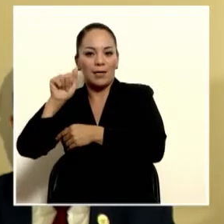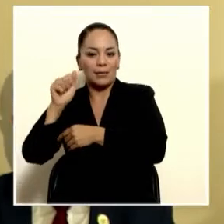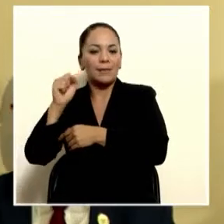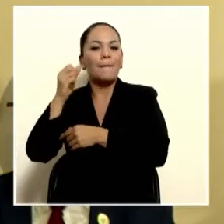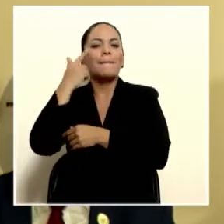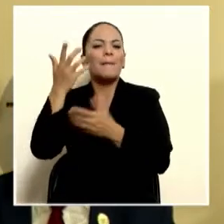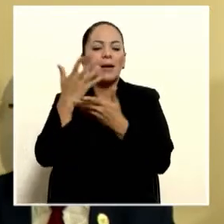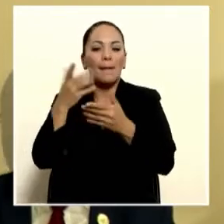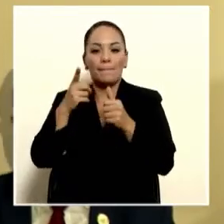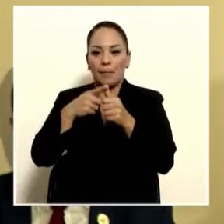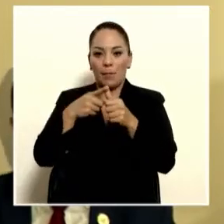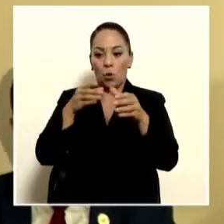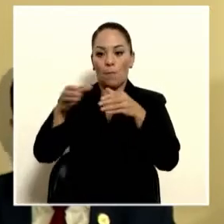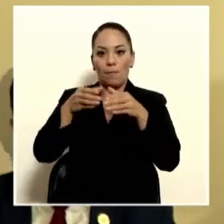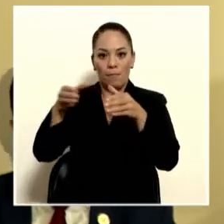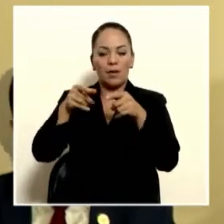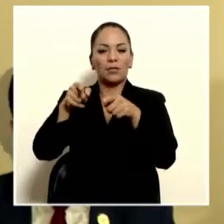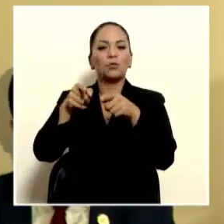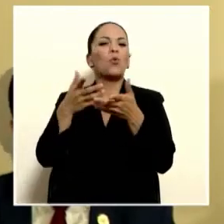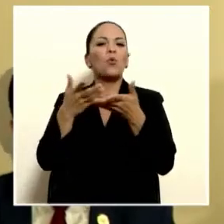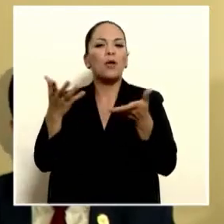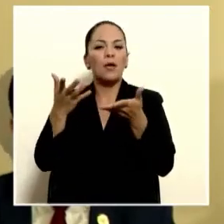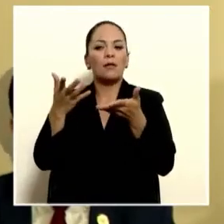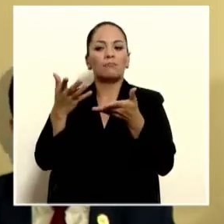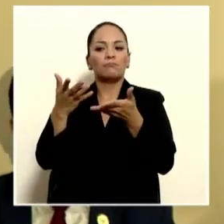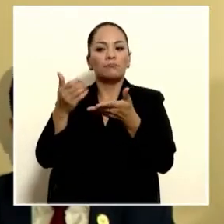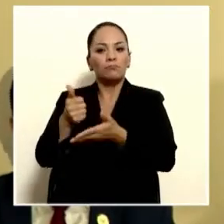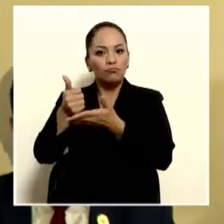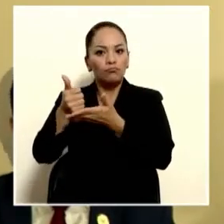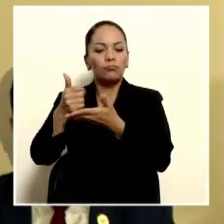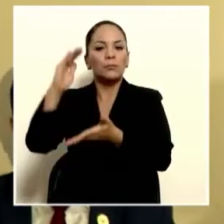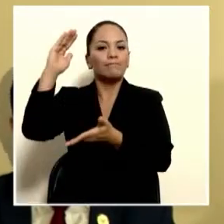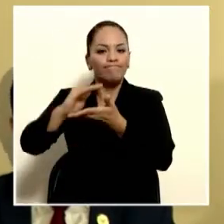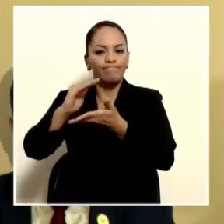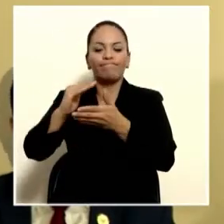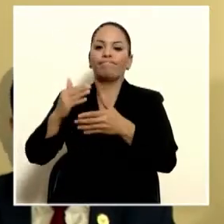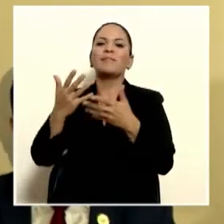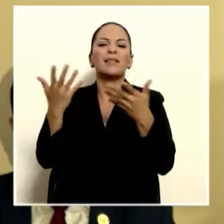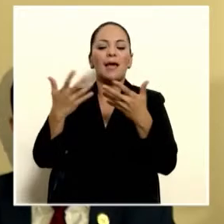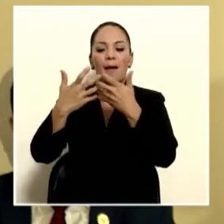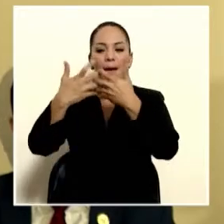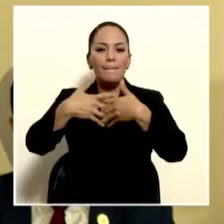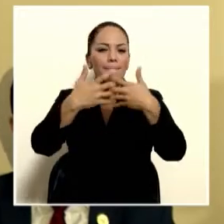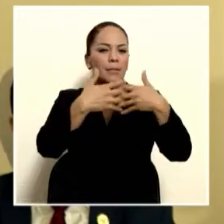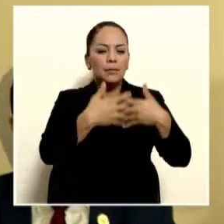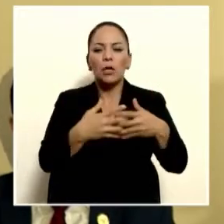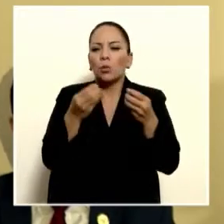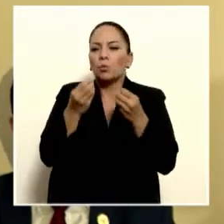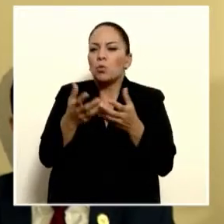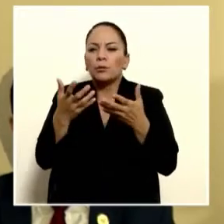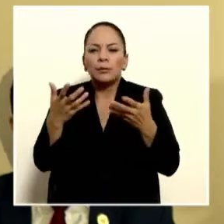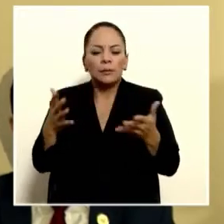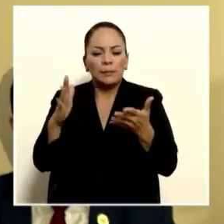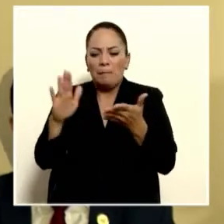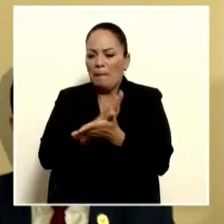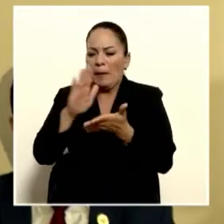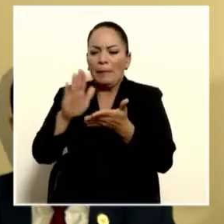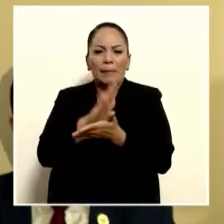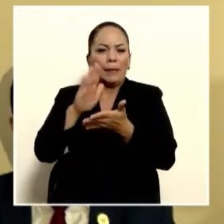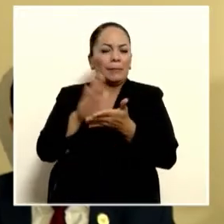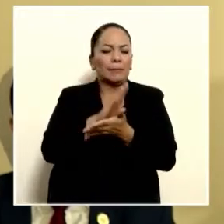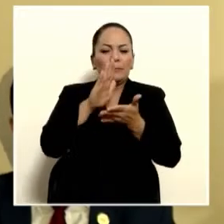comercio, reducirle a los empresarios la enorme cantidad de papeleo